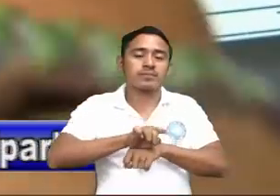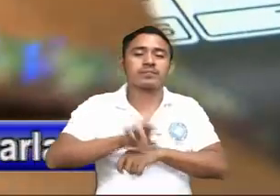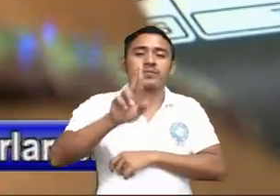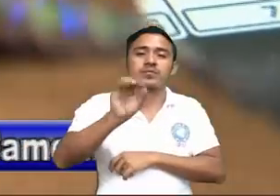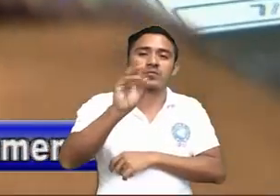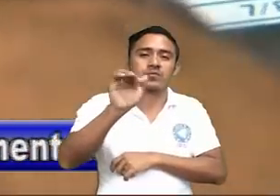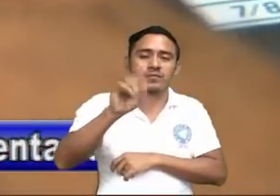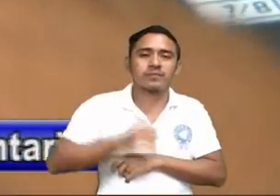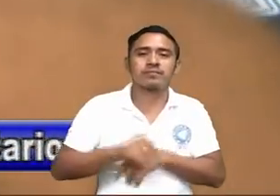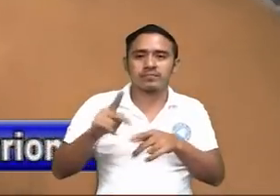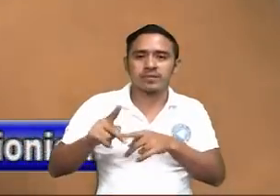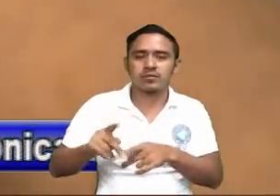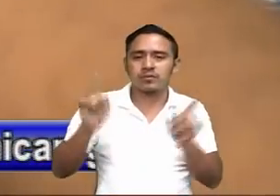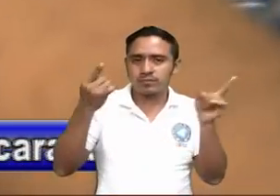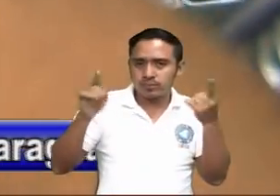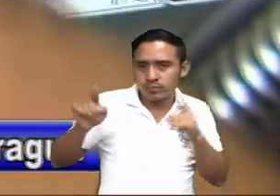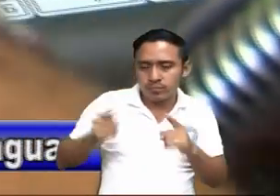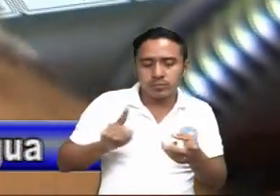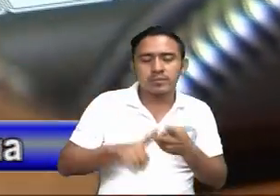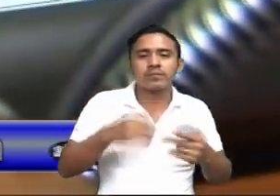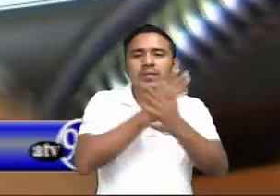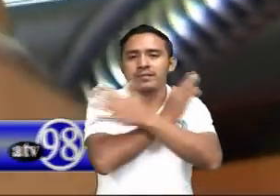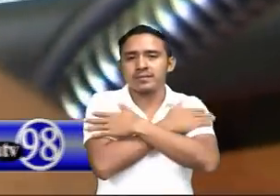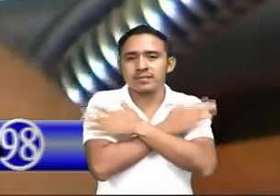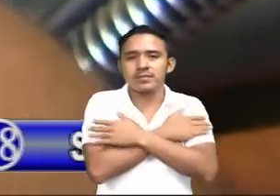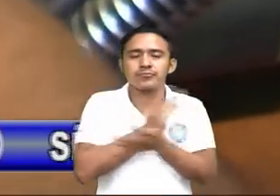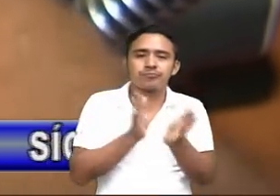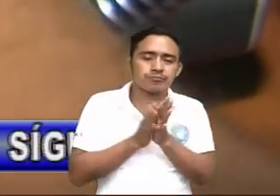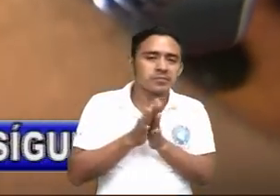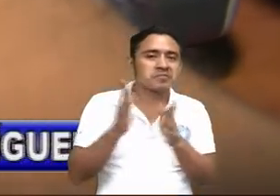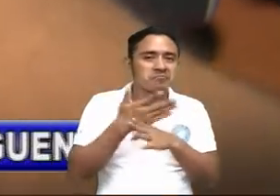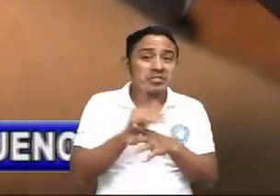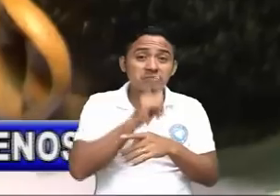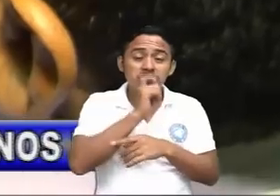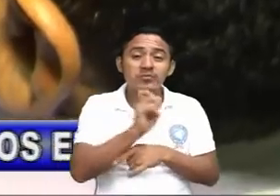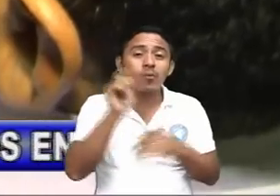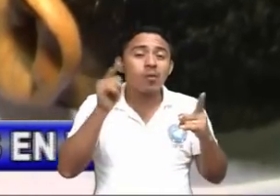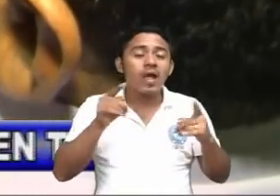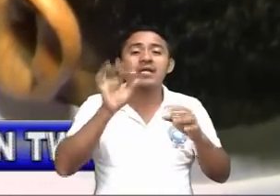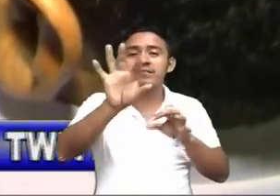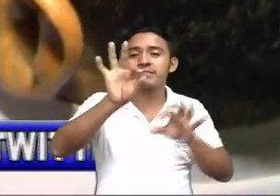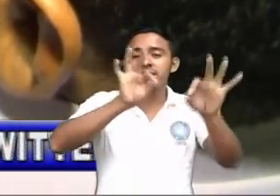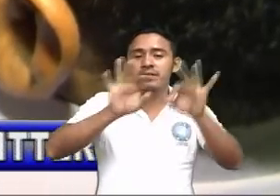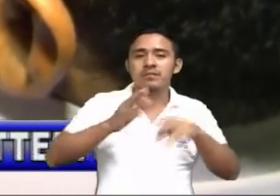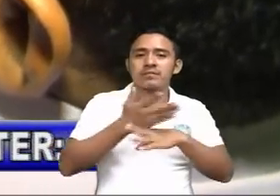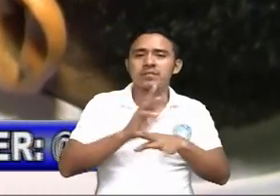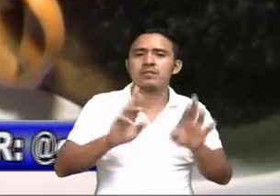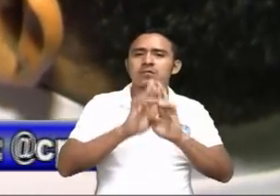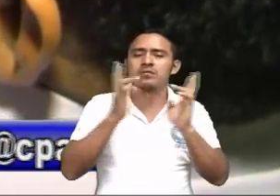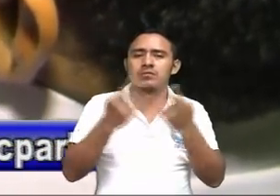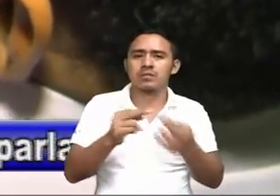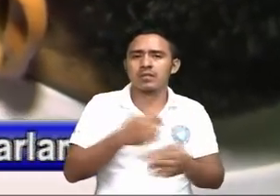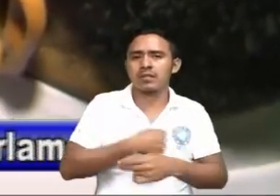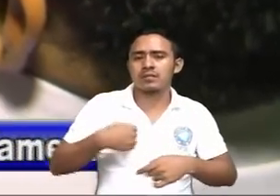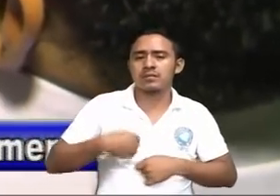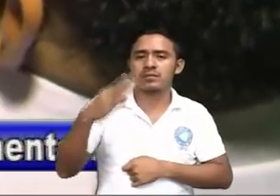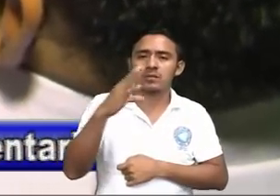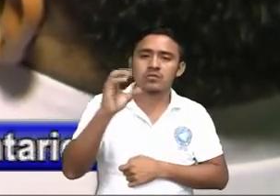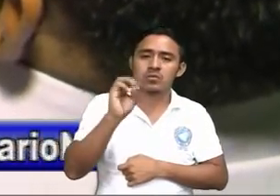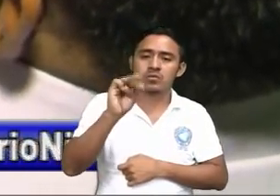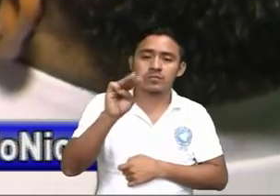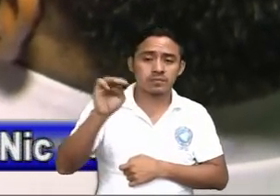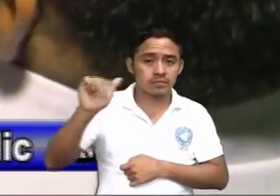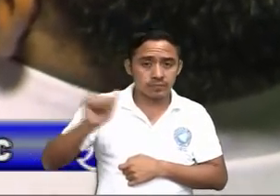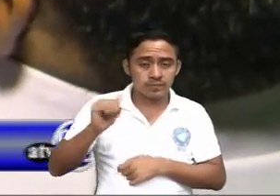que lleva a los comerciantes música, saludos y complacencias. Asimismo, se dan a conocer las reuniones que realiza con MEMA con las asociaciones